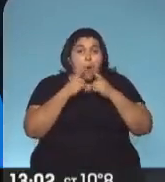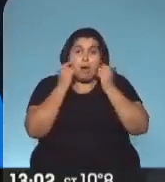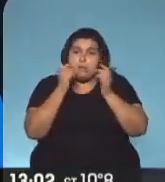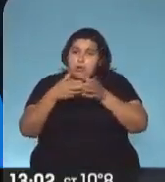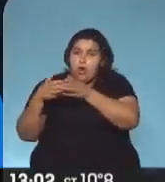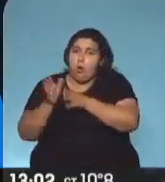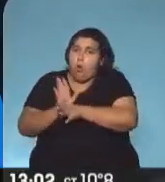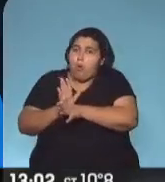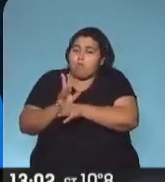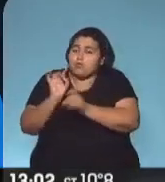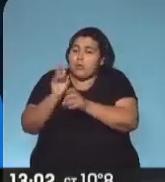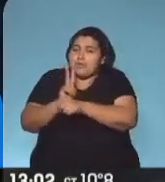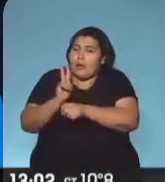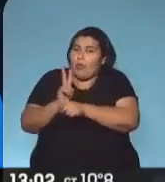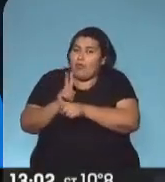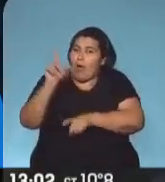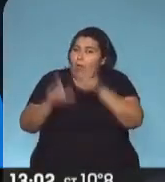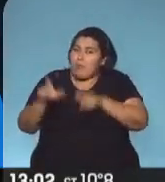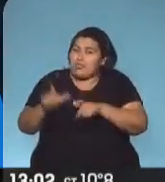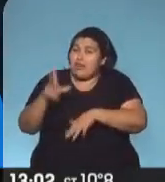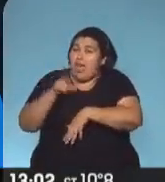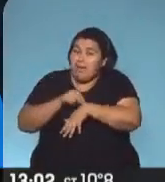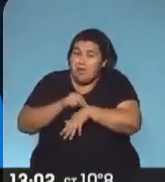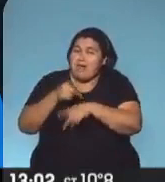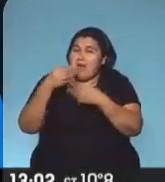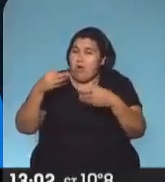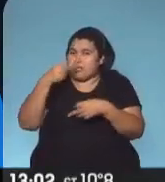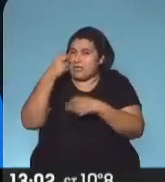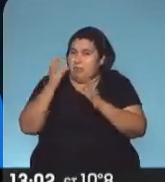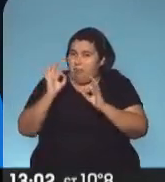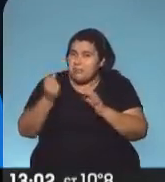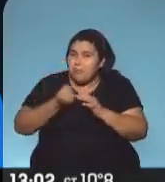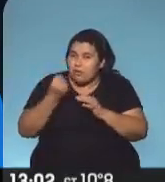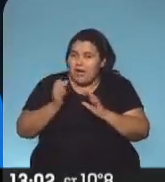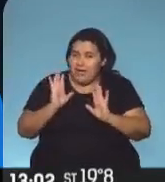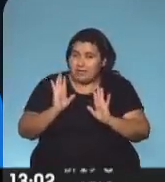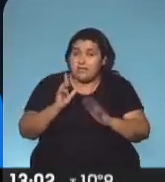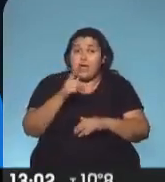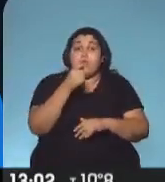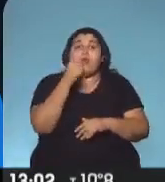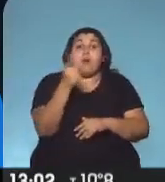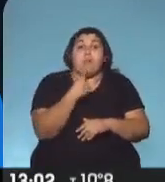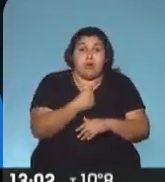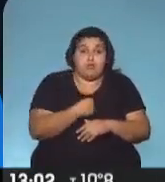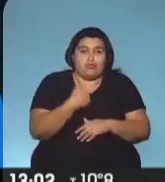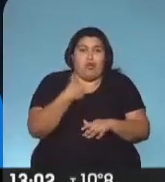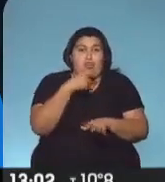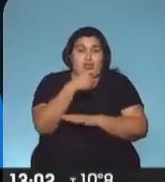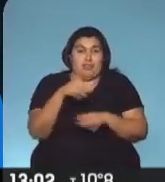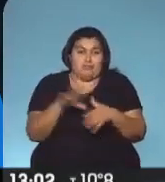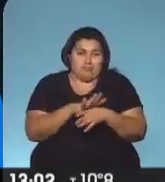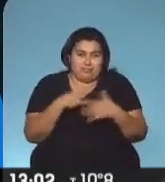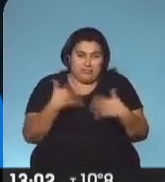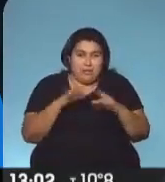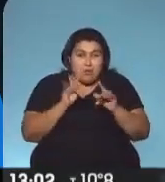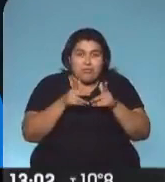reservado para las personas que necesitan no ser contagiados ni contagiar y sus son no tan por favor si usted me pregunta cuánta que corresponda es muy